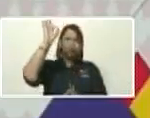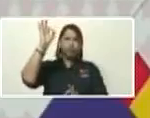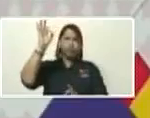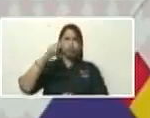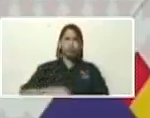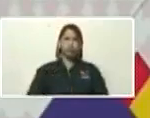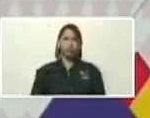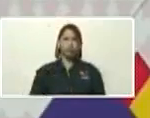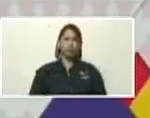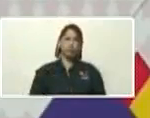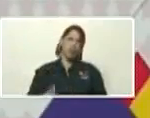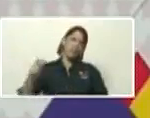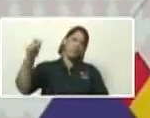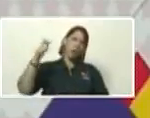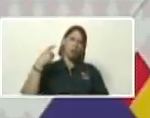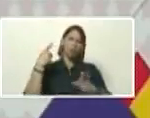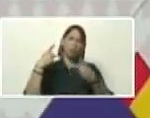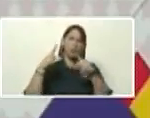tomándose un TikTok?